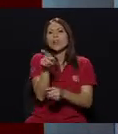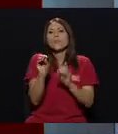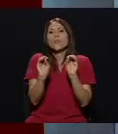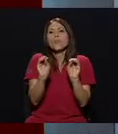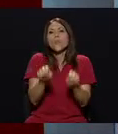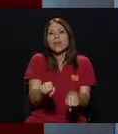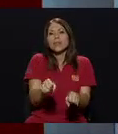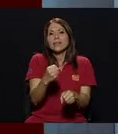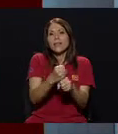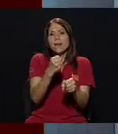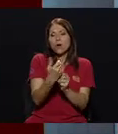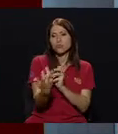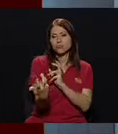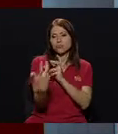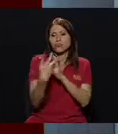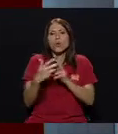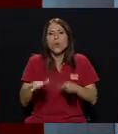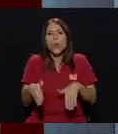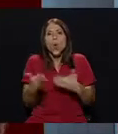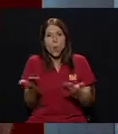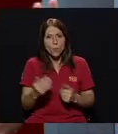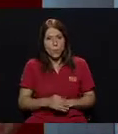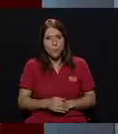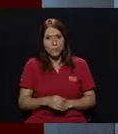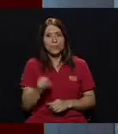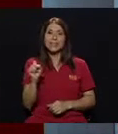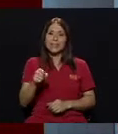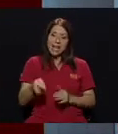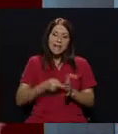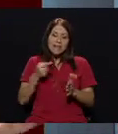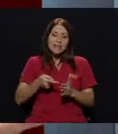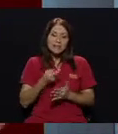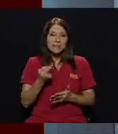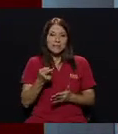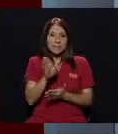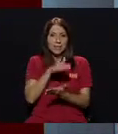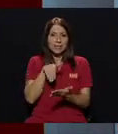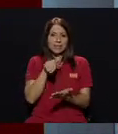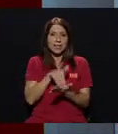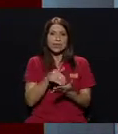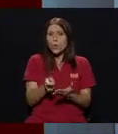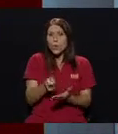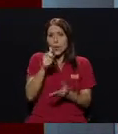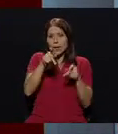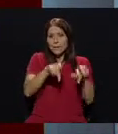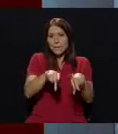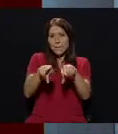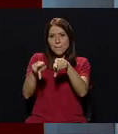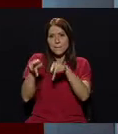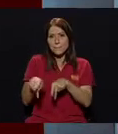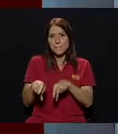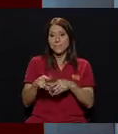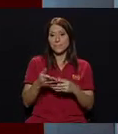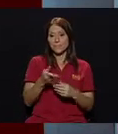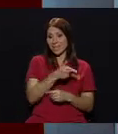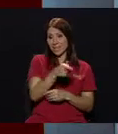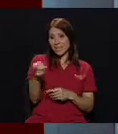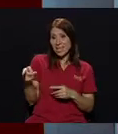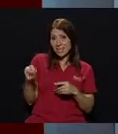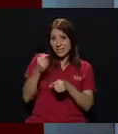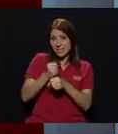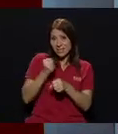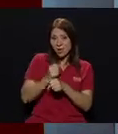adaptar su manejo. Sí, estoy de acuerdo. A veces, en el centro somos relativamente pocos, entonces...